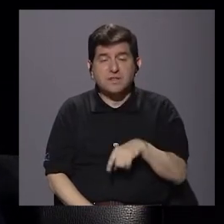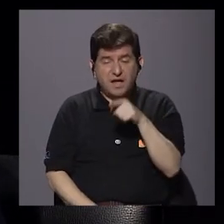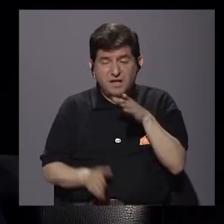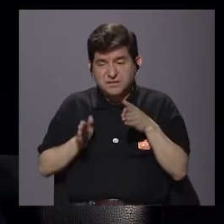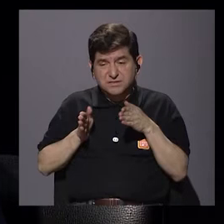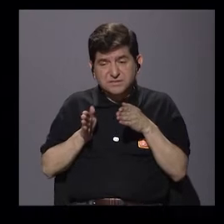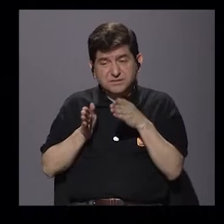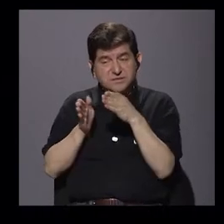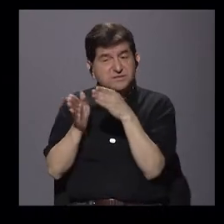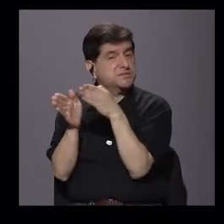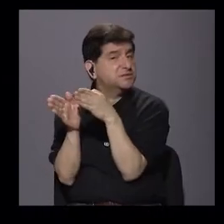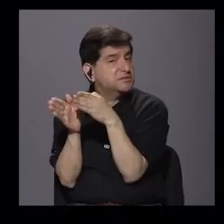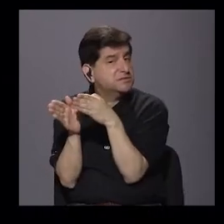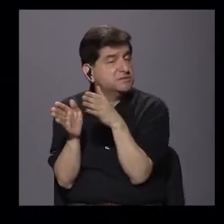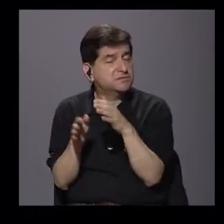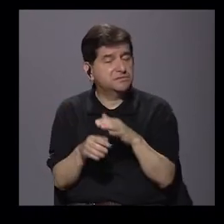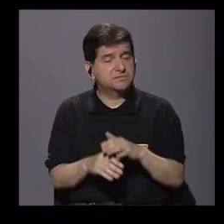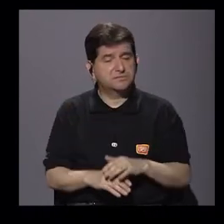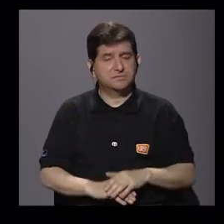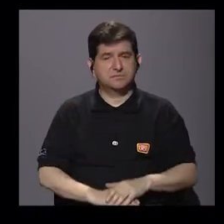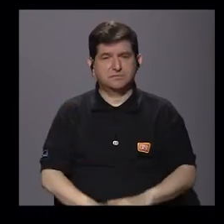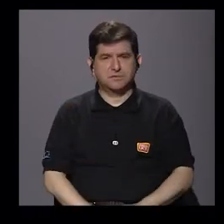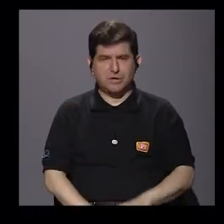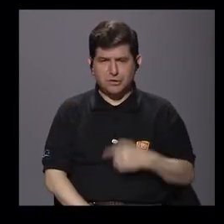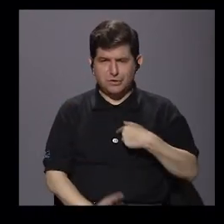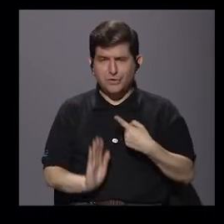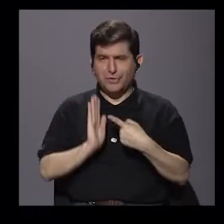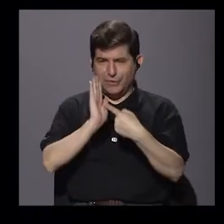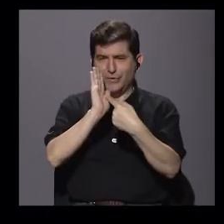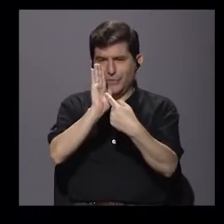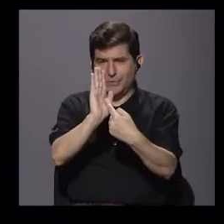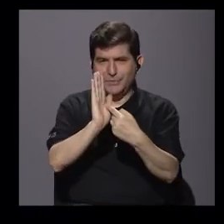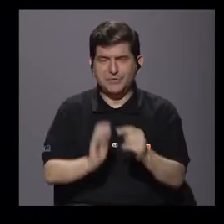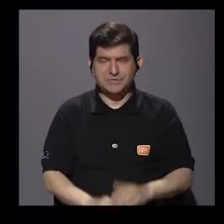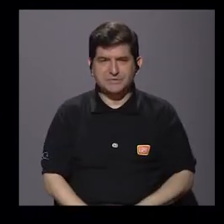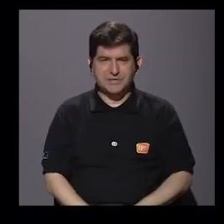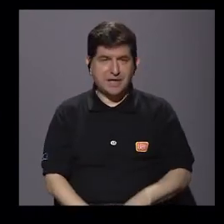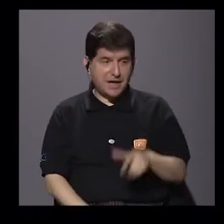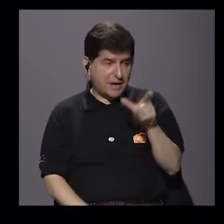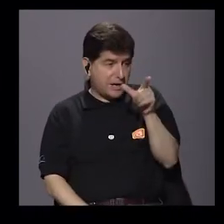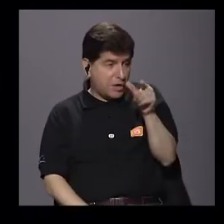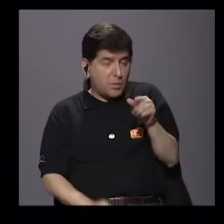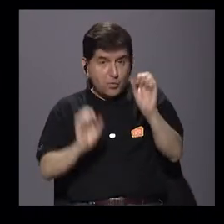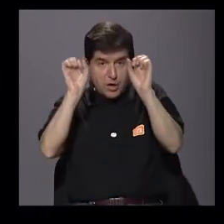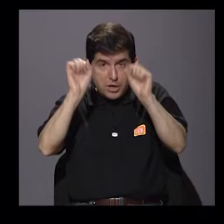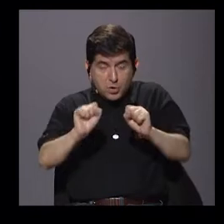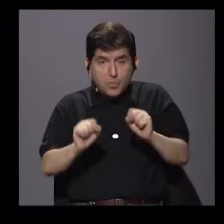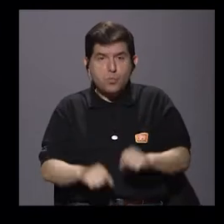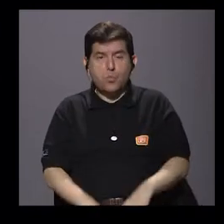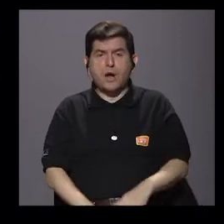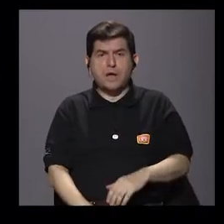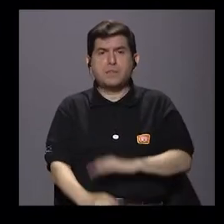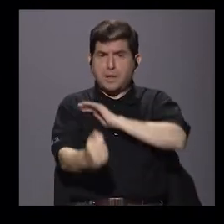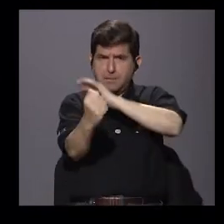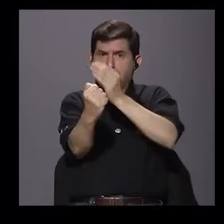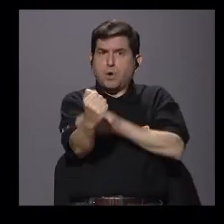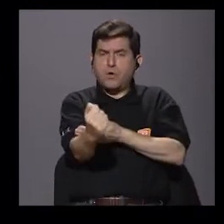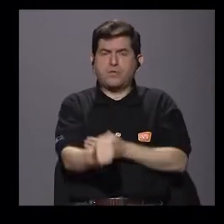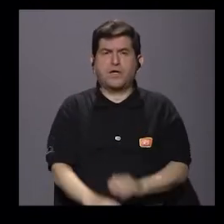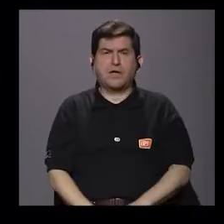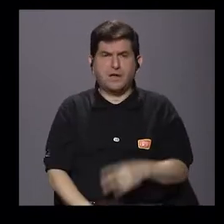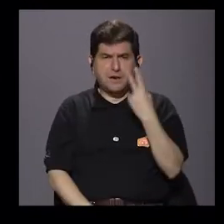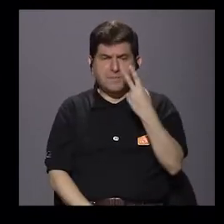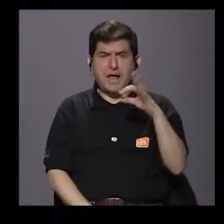rumbo le voy a demostrar como no pequeño de repente después de resultar muy potente vea el partido